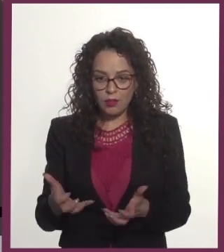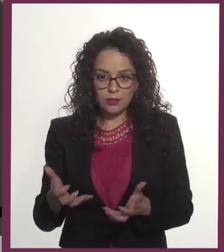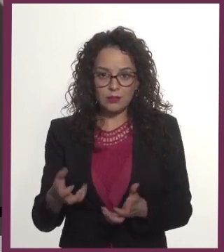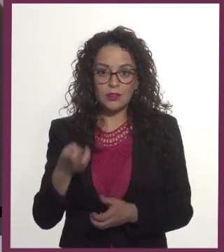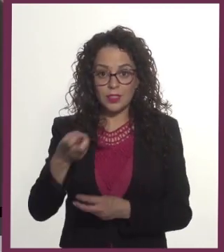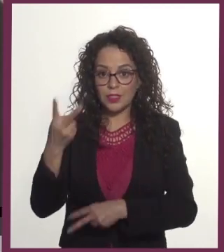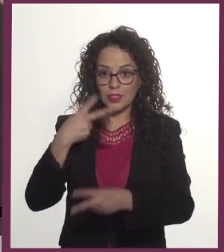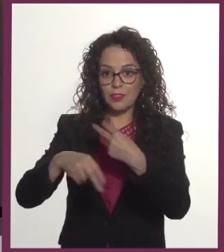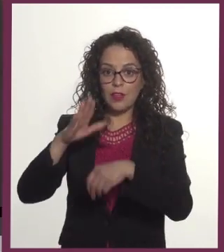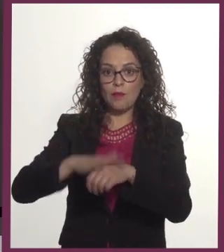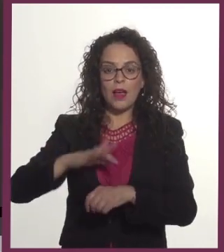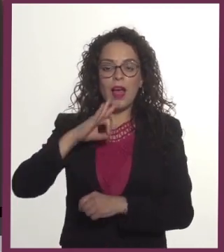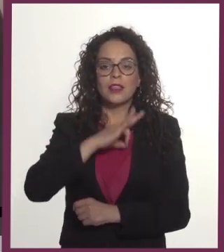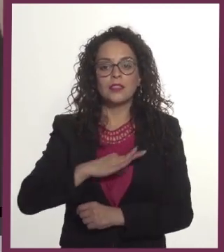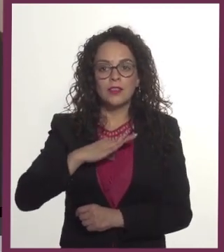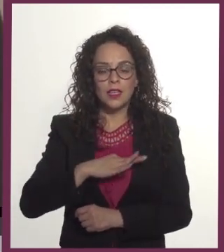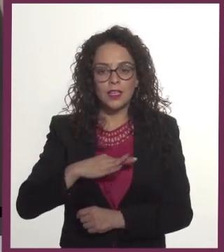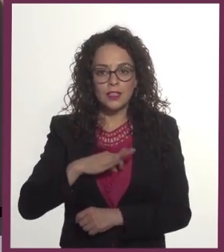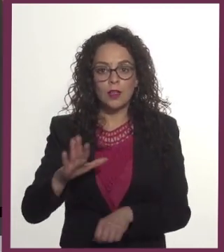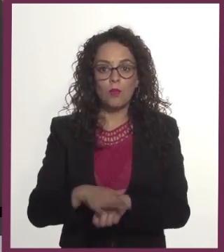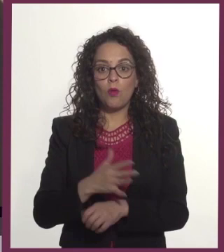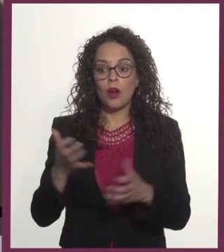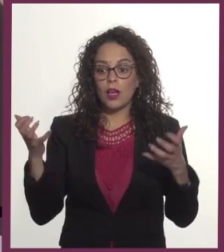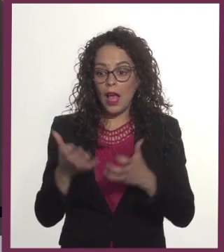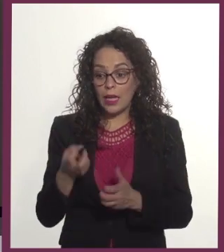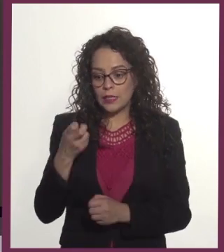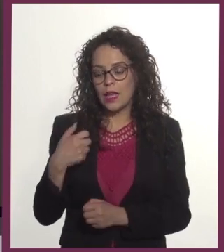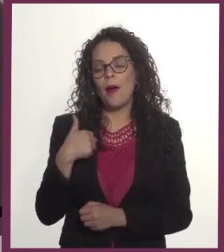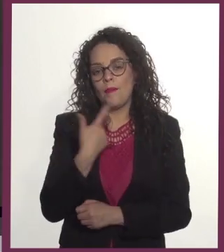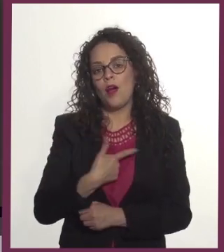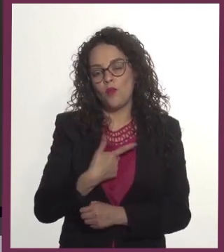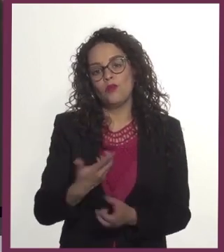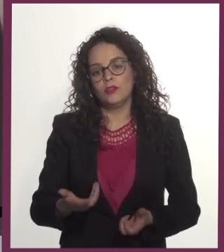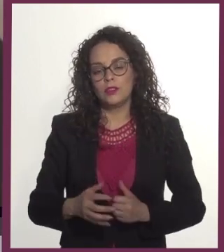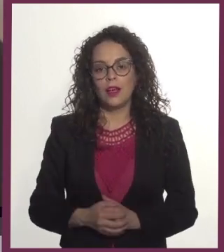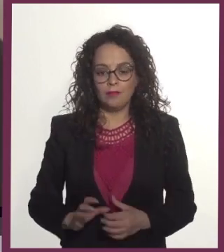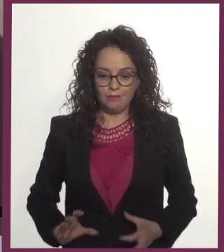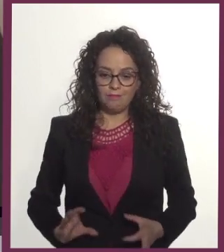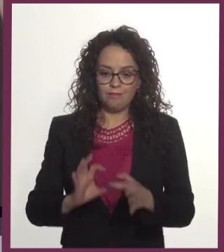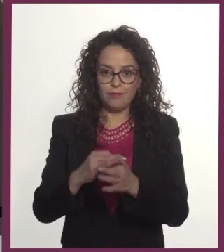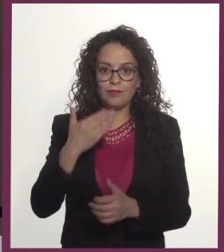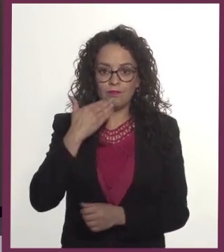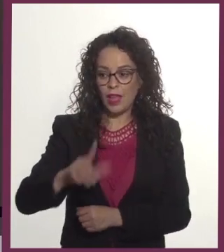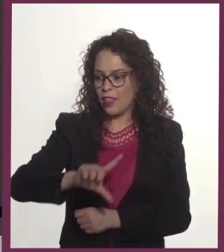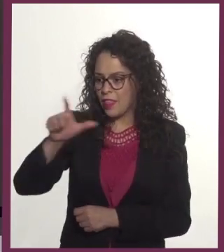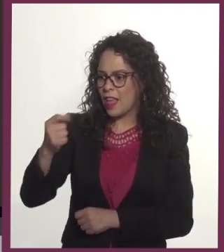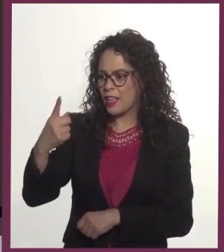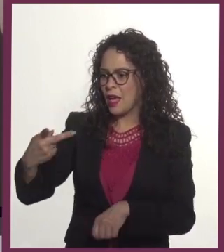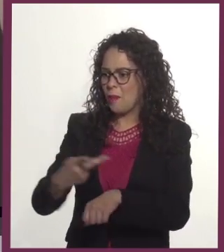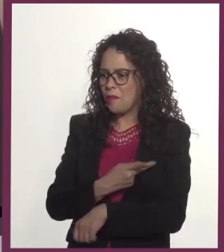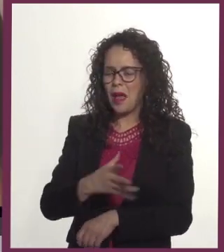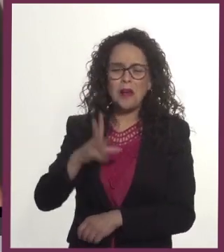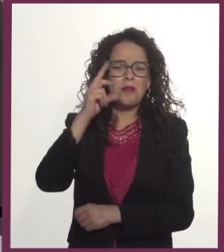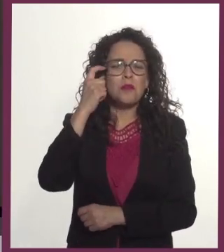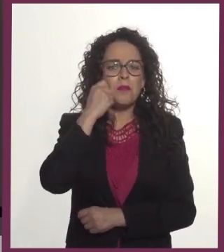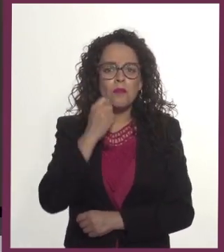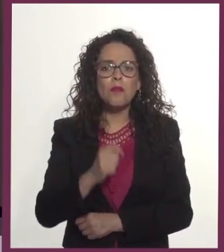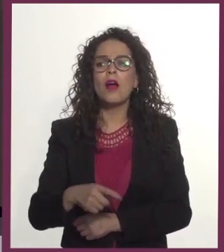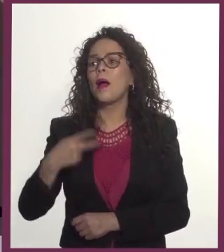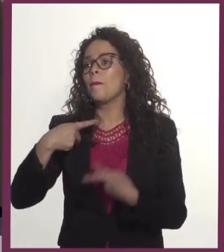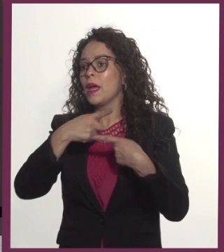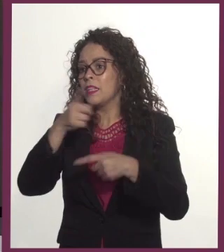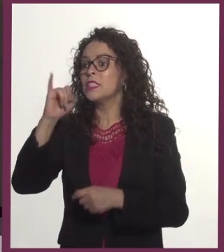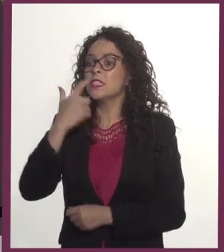es que vas a hacer lo que te gusta. Y si hay algo que trae felicidad en la vida, es hacer lo que nos gusta hacer. Lo que pase